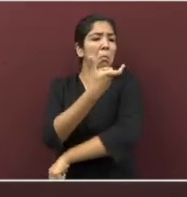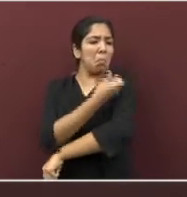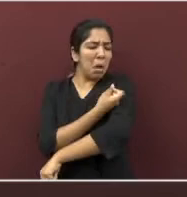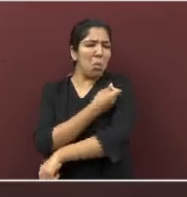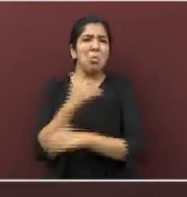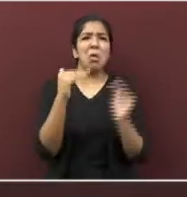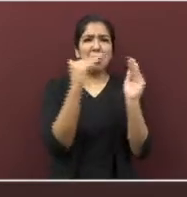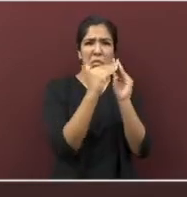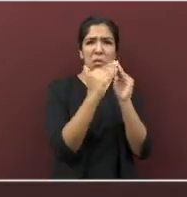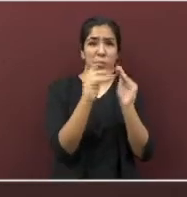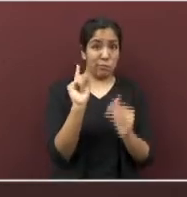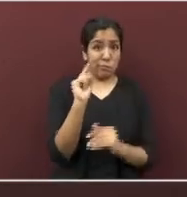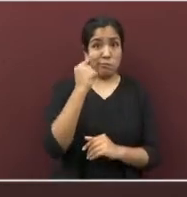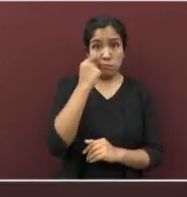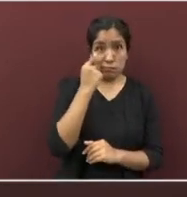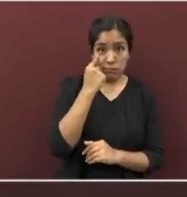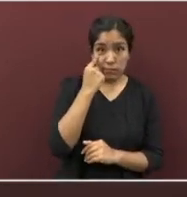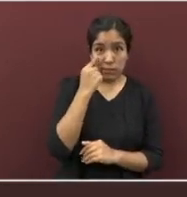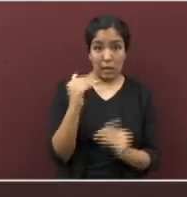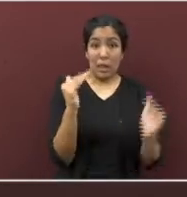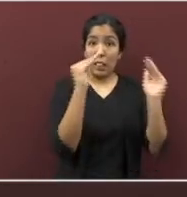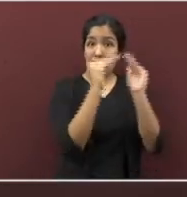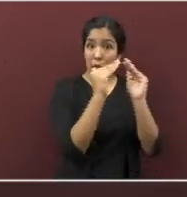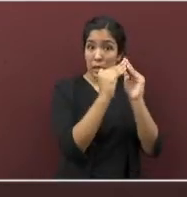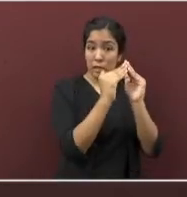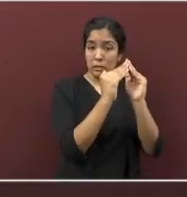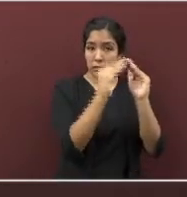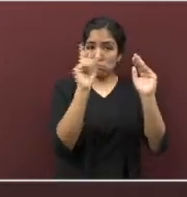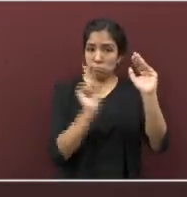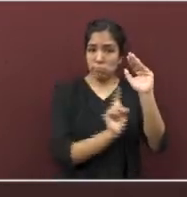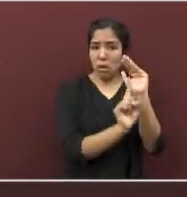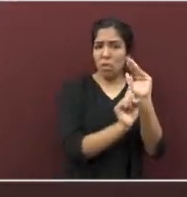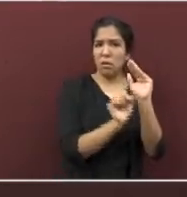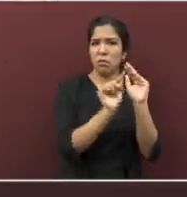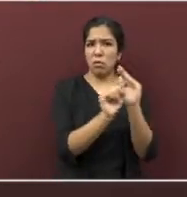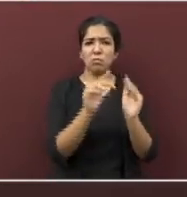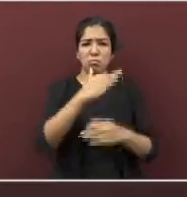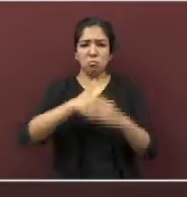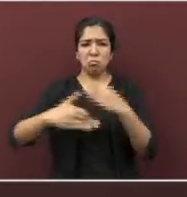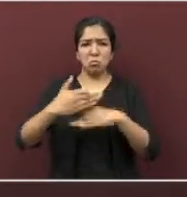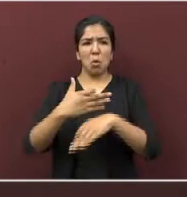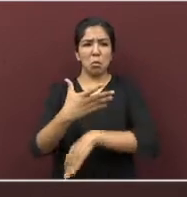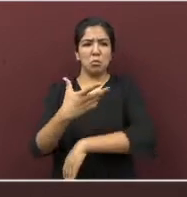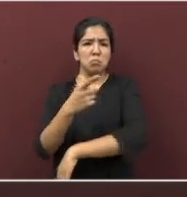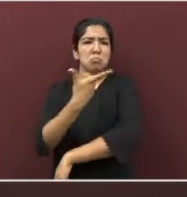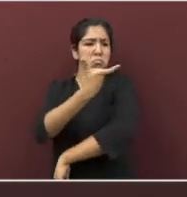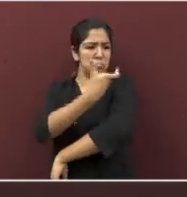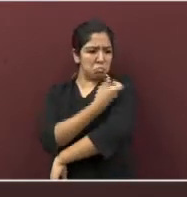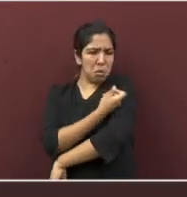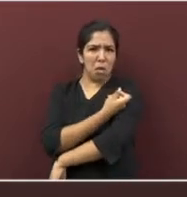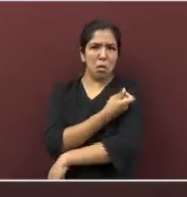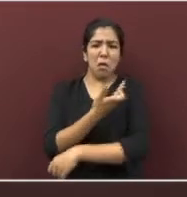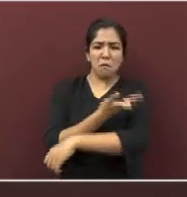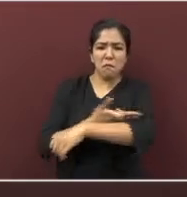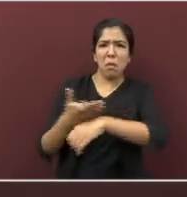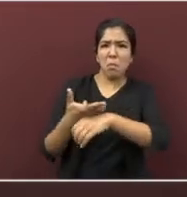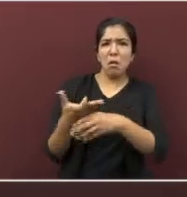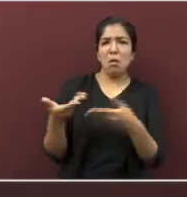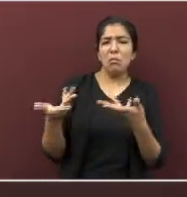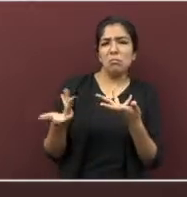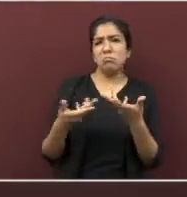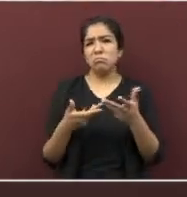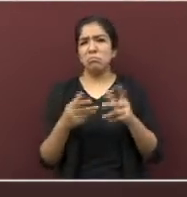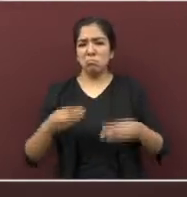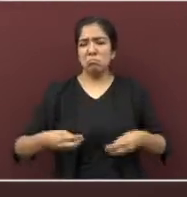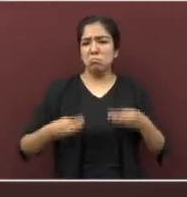escuchen bien podrán incluso convivir entre su familia sin cubrebocas pero si